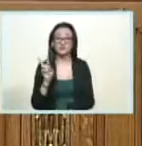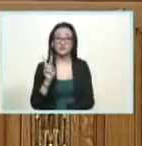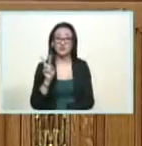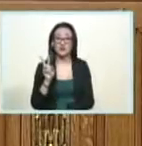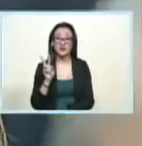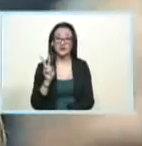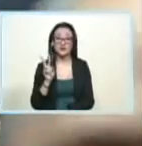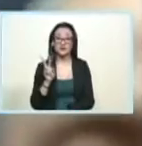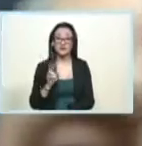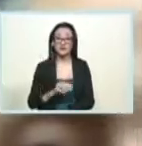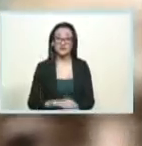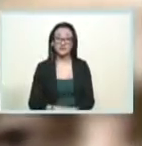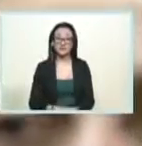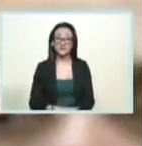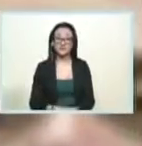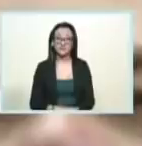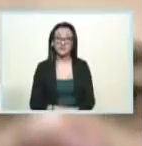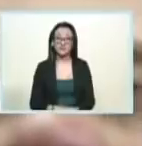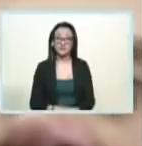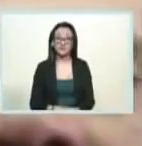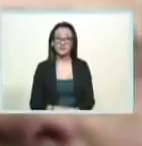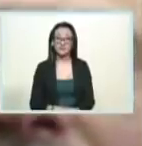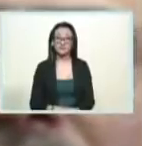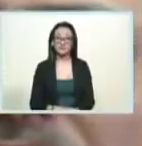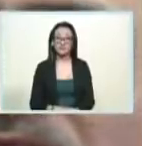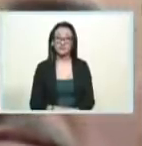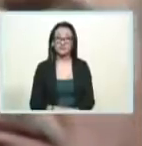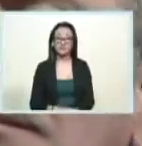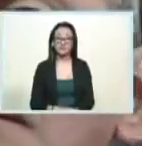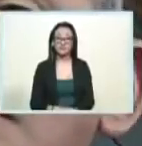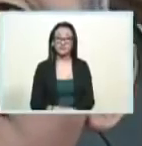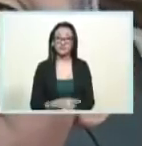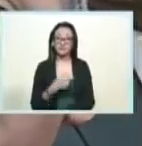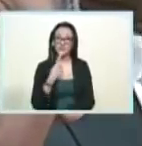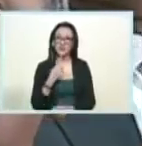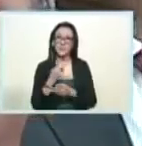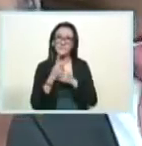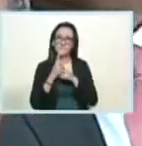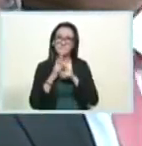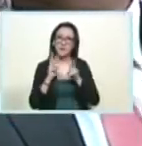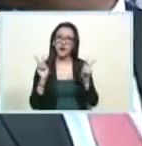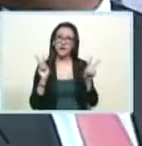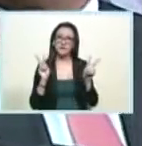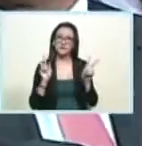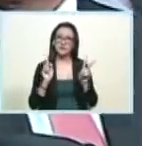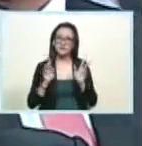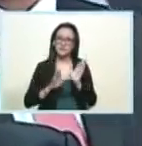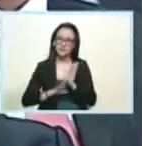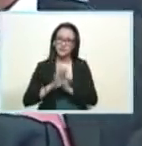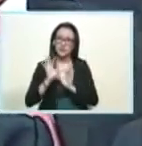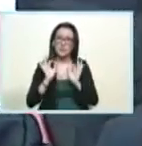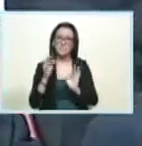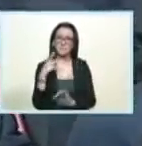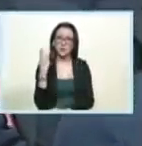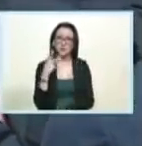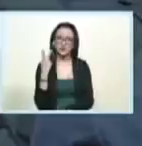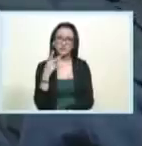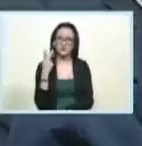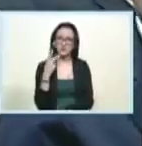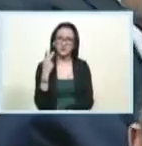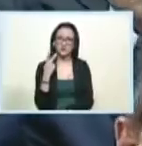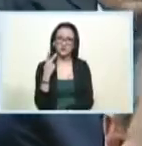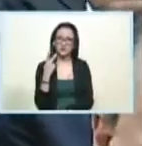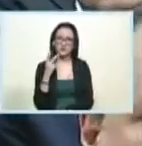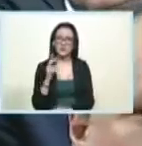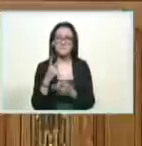con su formulación diciendo que la paz debe ir más allá, que la paz debe ser política,